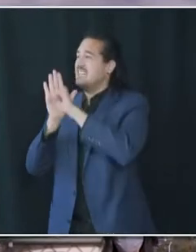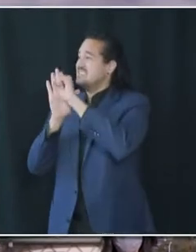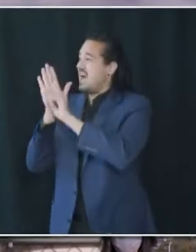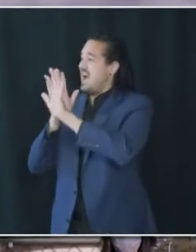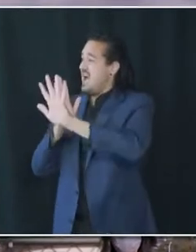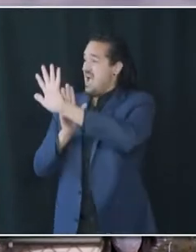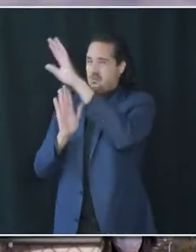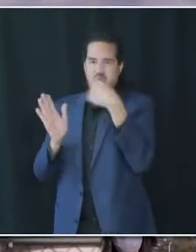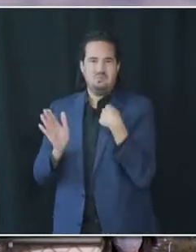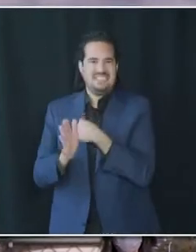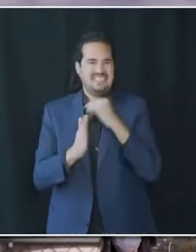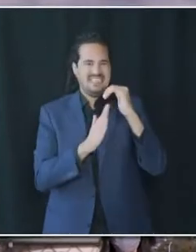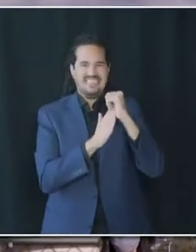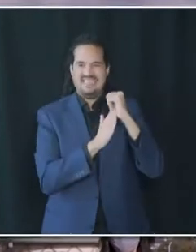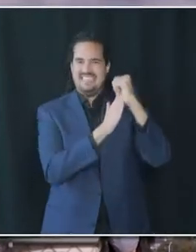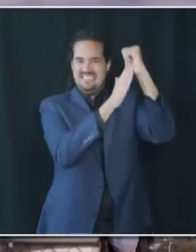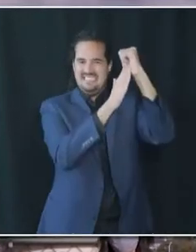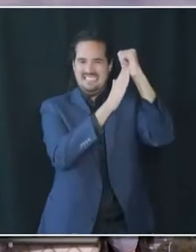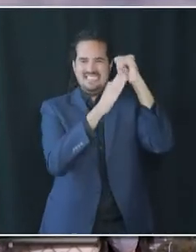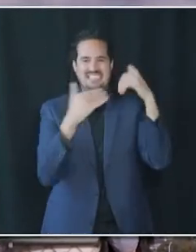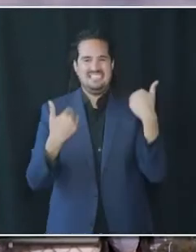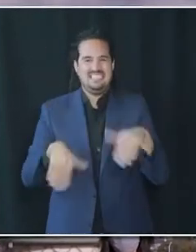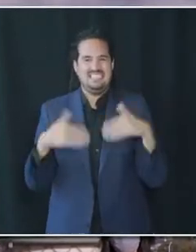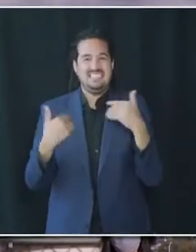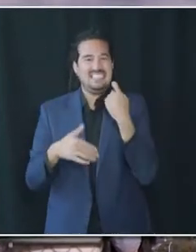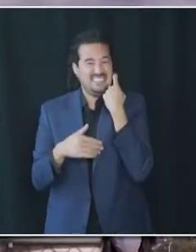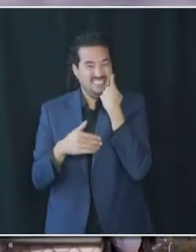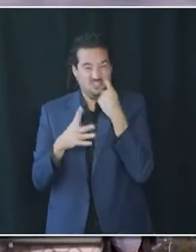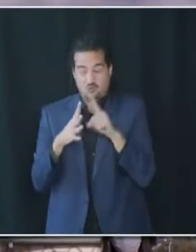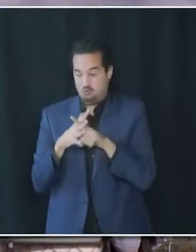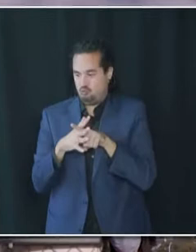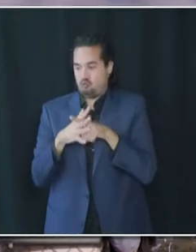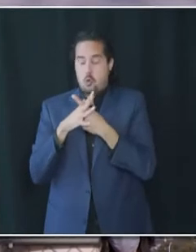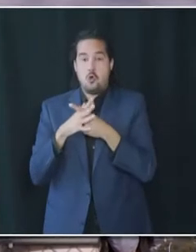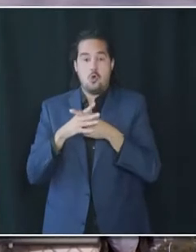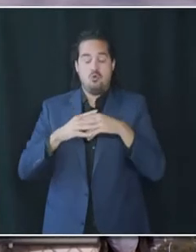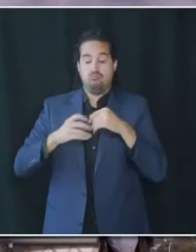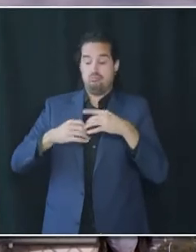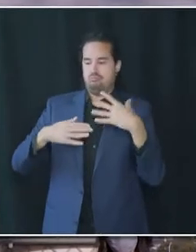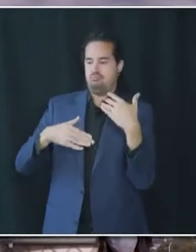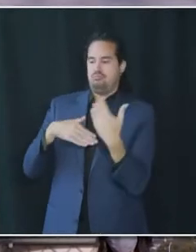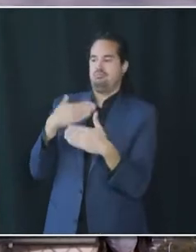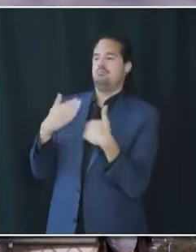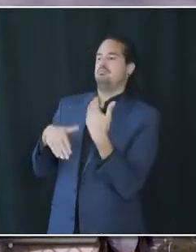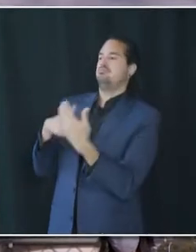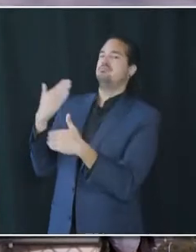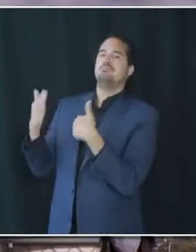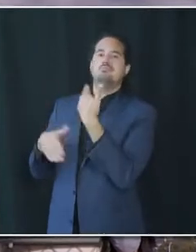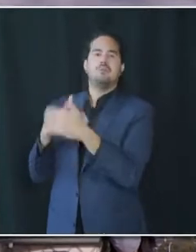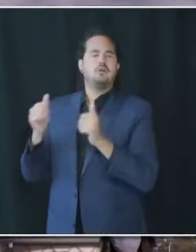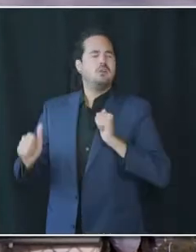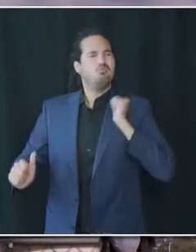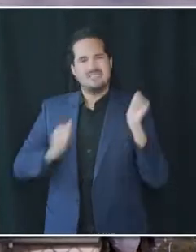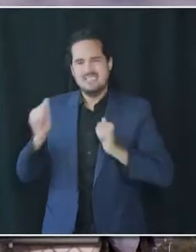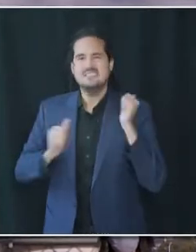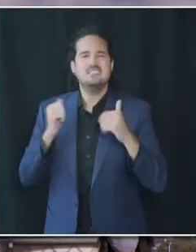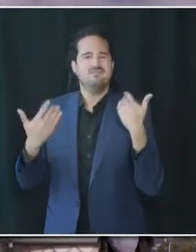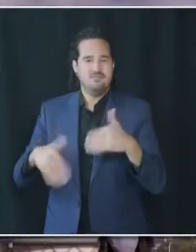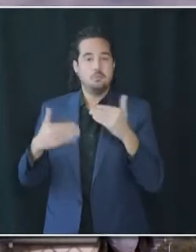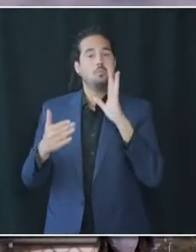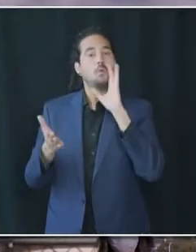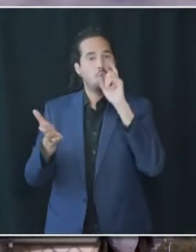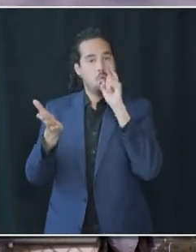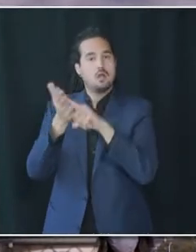es apenas estamos comenzando estamos procediendo agresivamente y creo que comenzarán a ver las